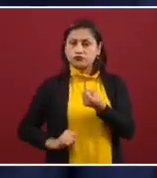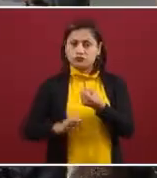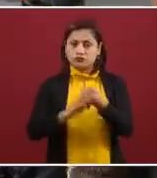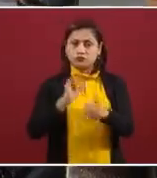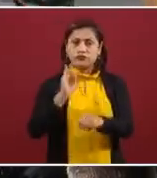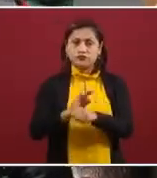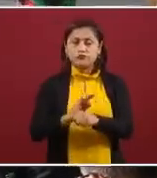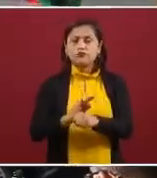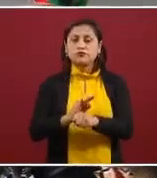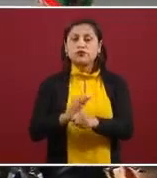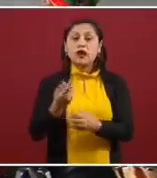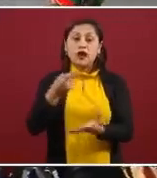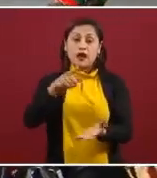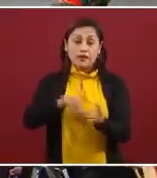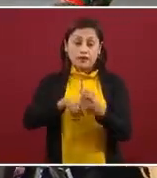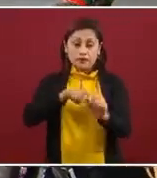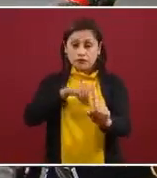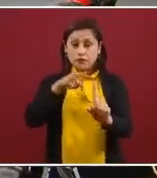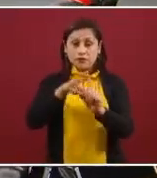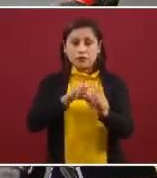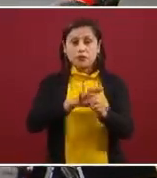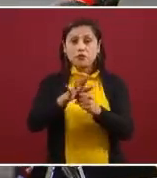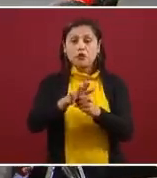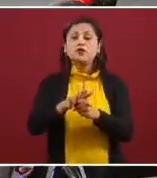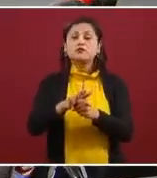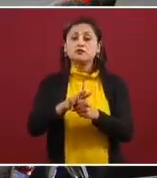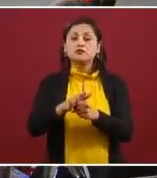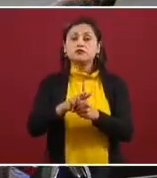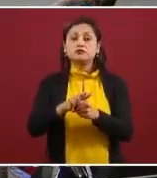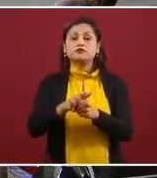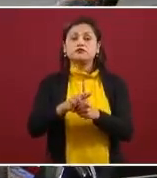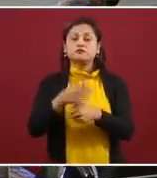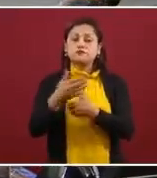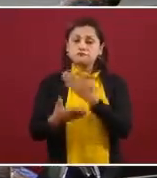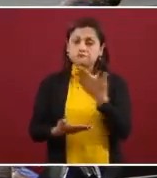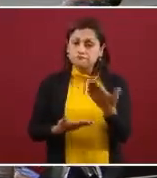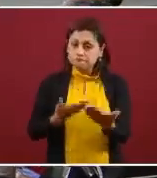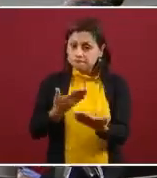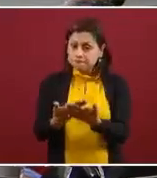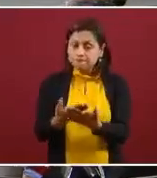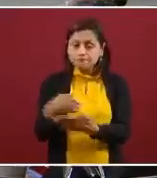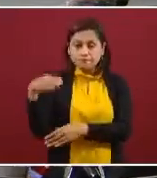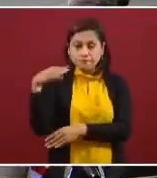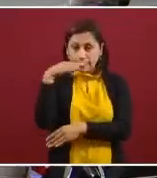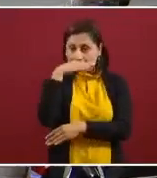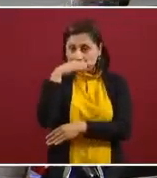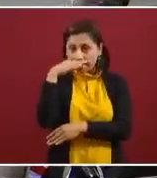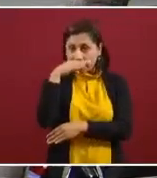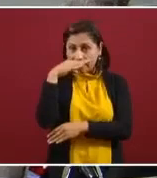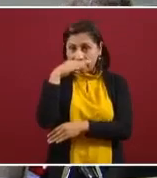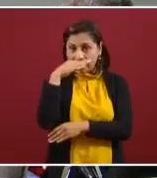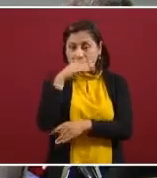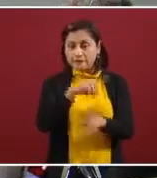objetivos proveer y garantizar la prestación gratuita de servicios de